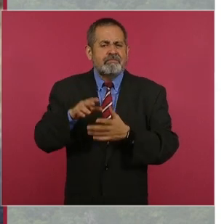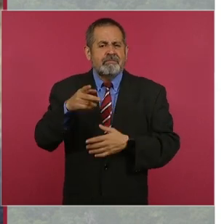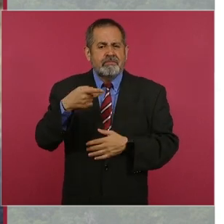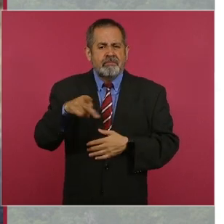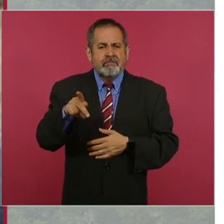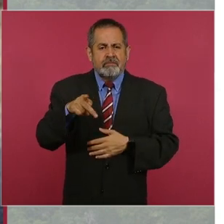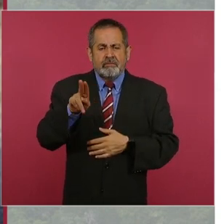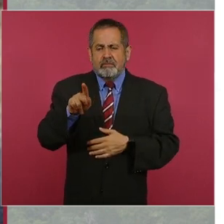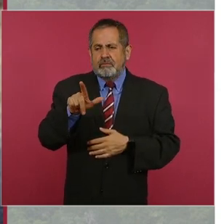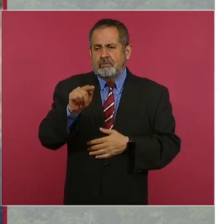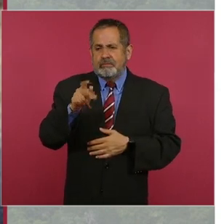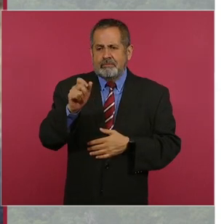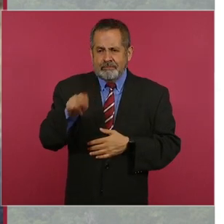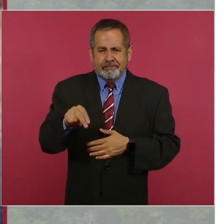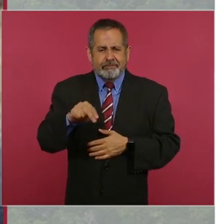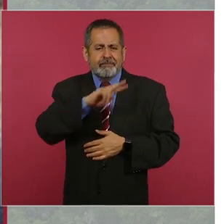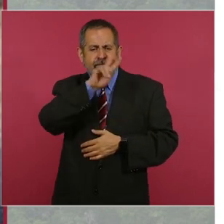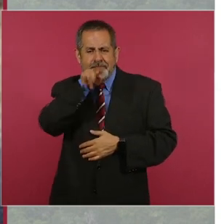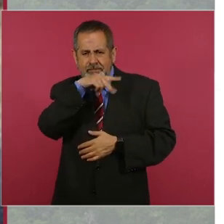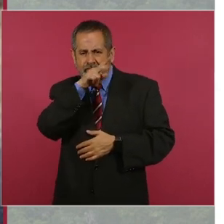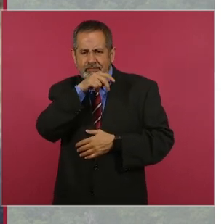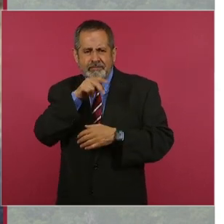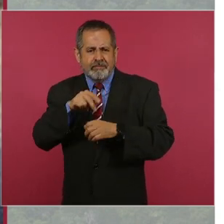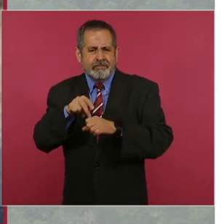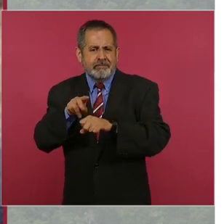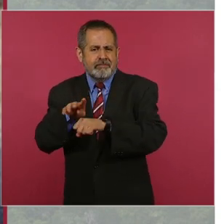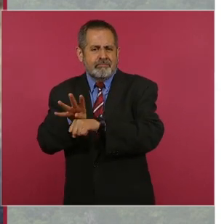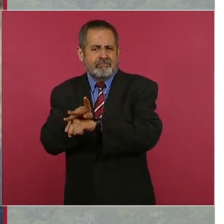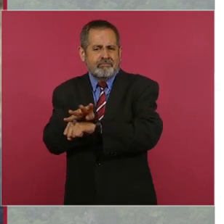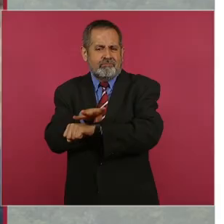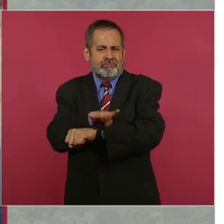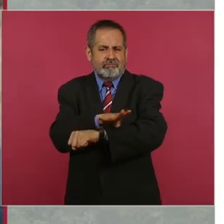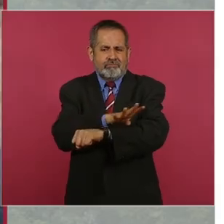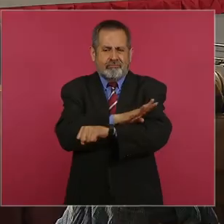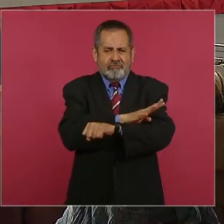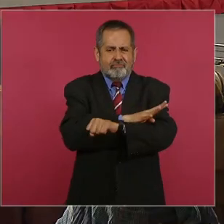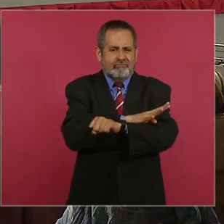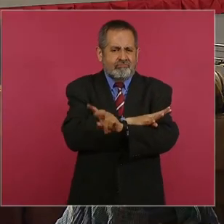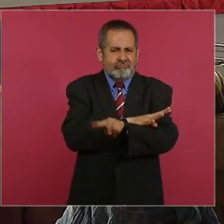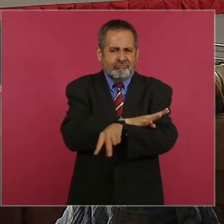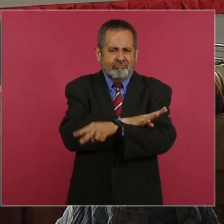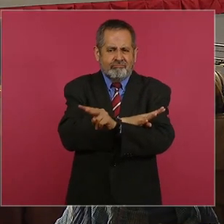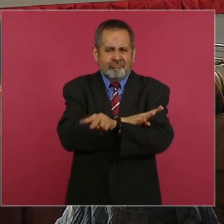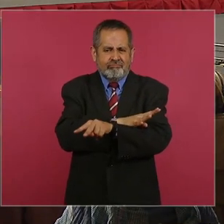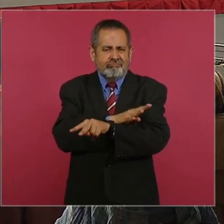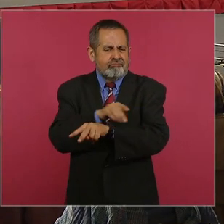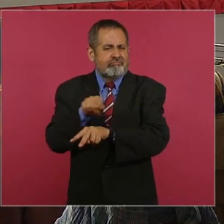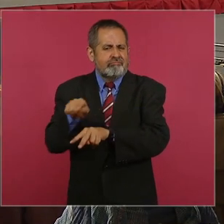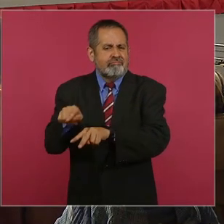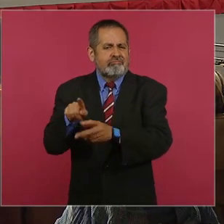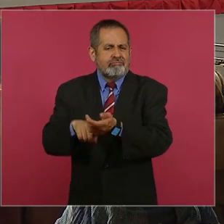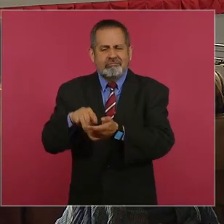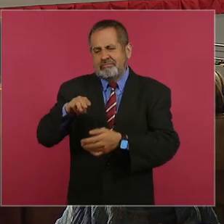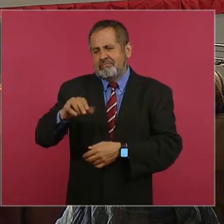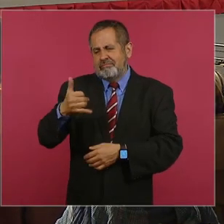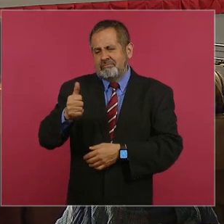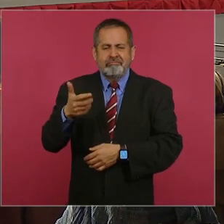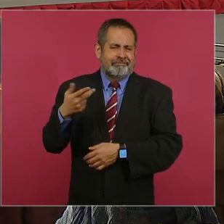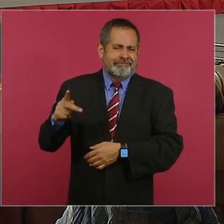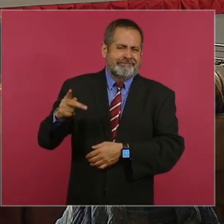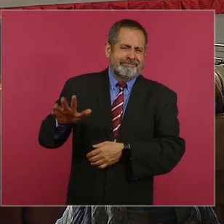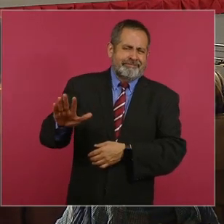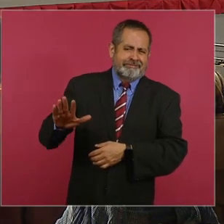la serpiente emplumada de los mayas y también para ir ilustrando la importancia de las zonas